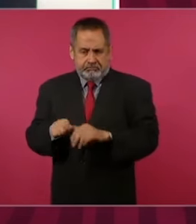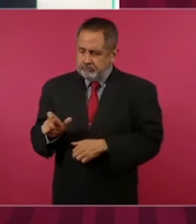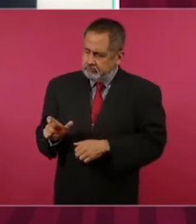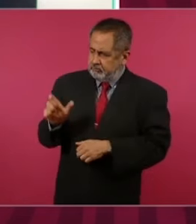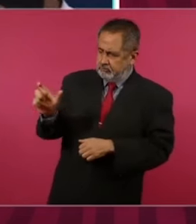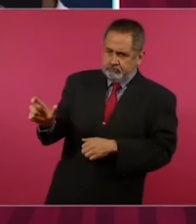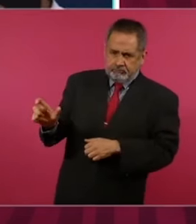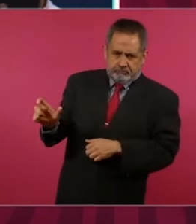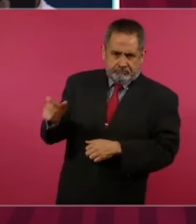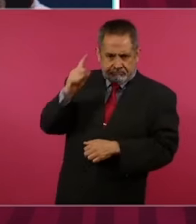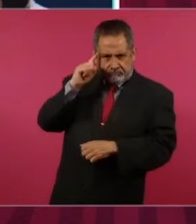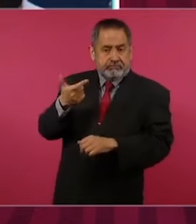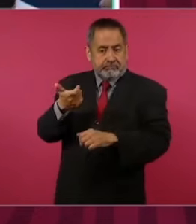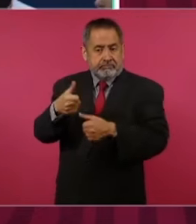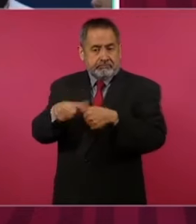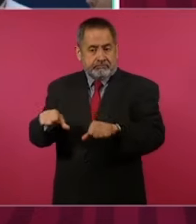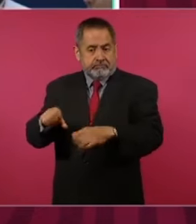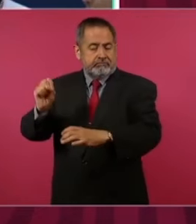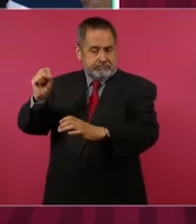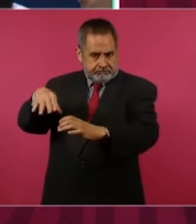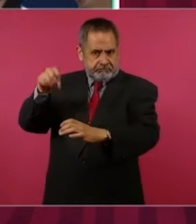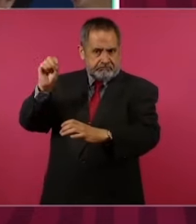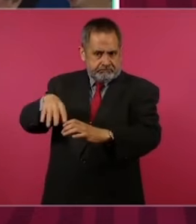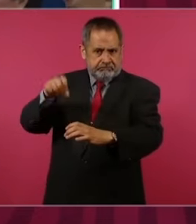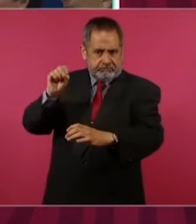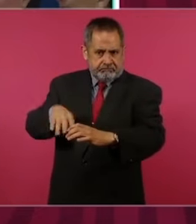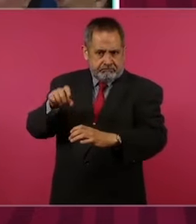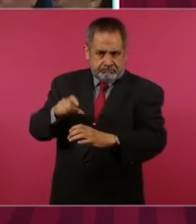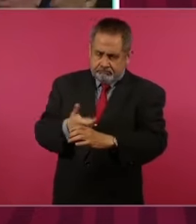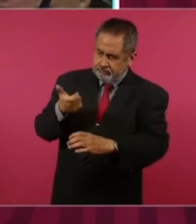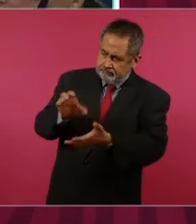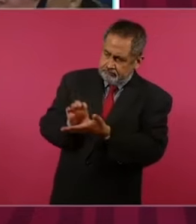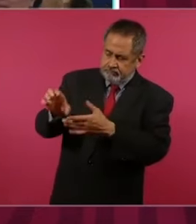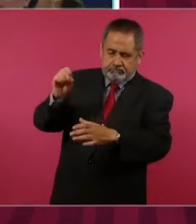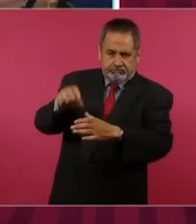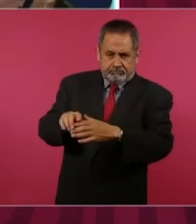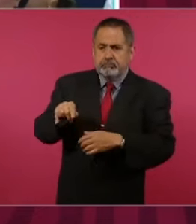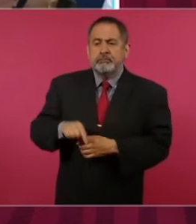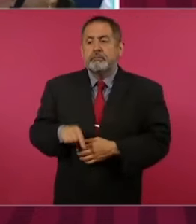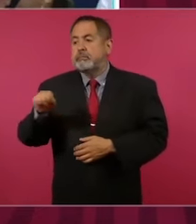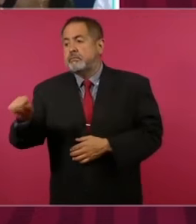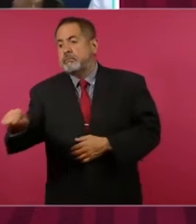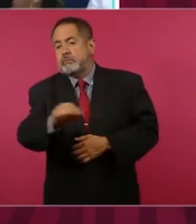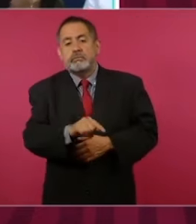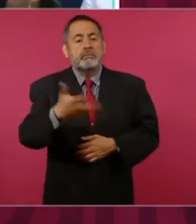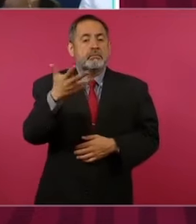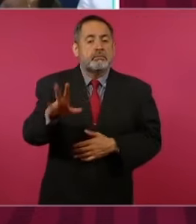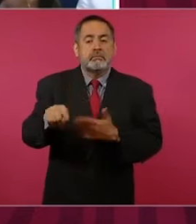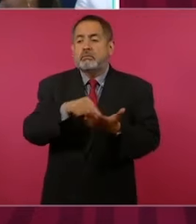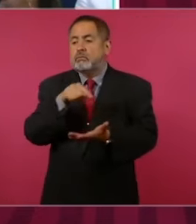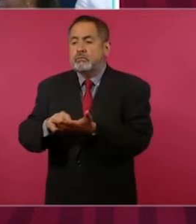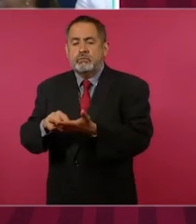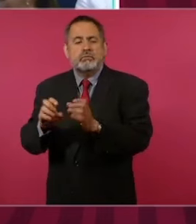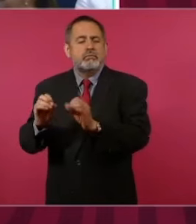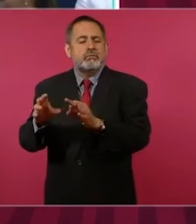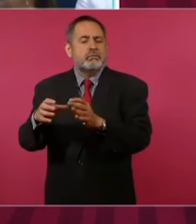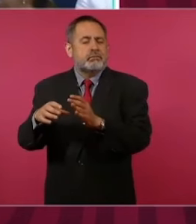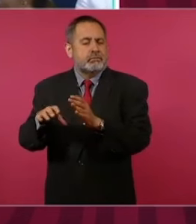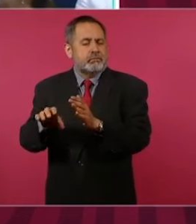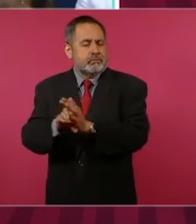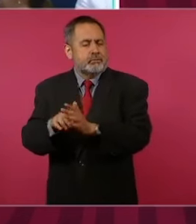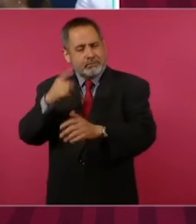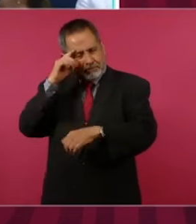la tarjeta donde recibirán estos recursos, este centro de salud que cuenta con 10 núcleos básicos o consultorios. Y a mí